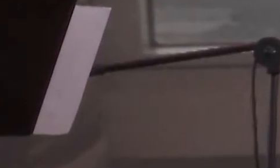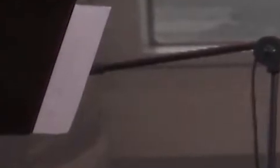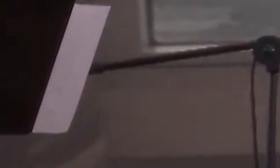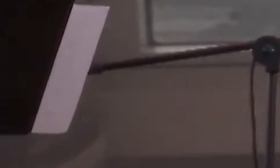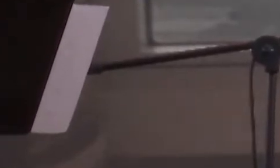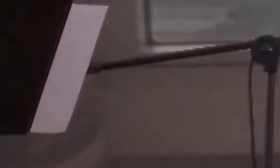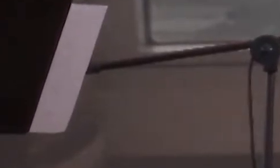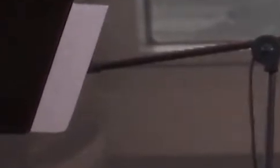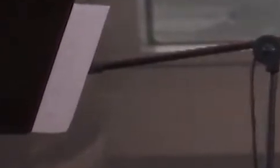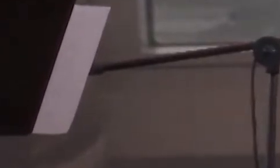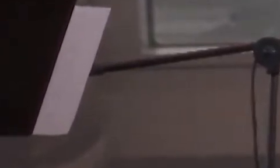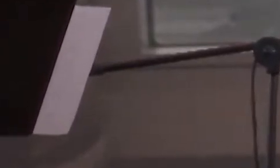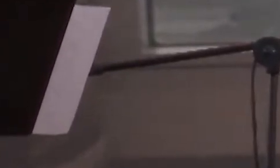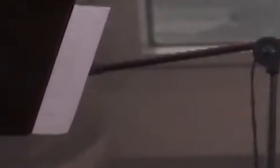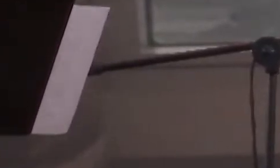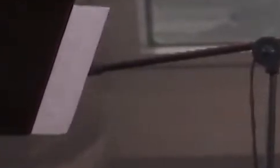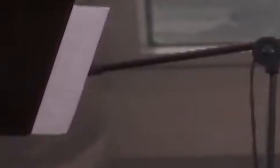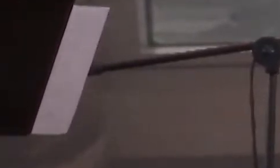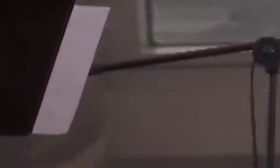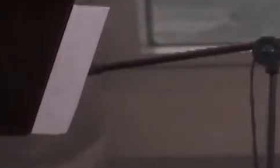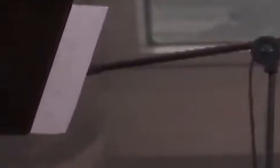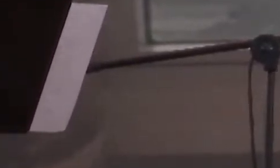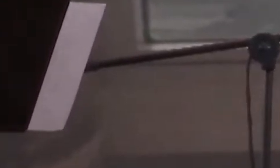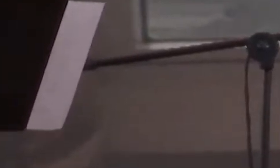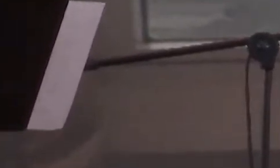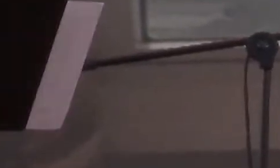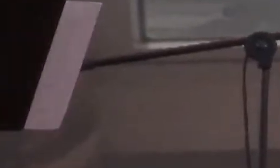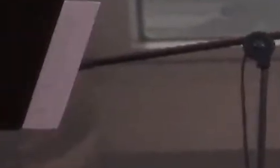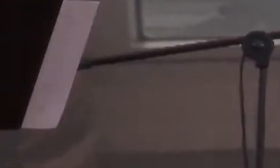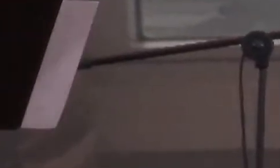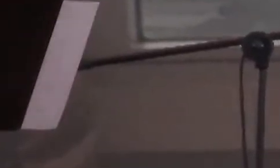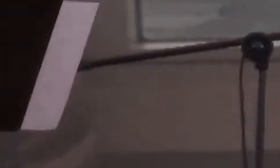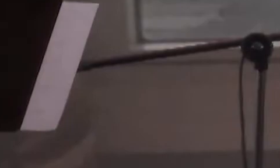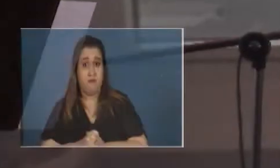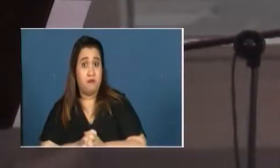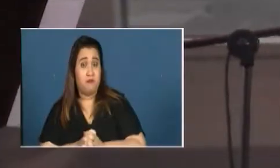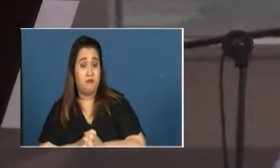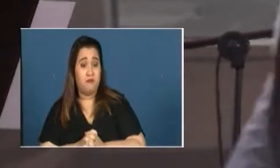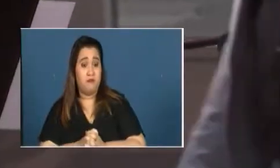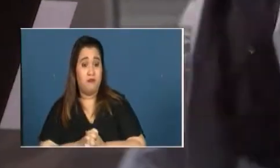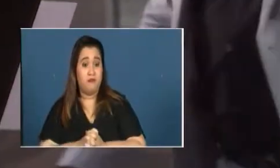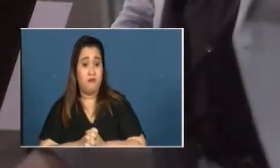una fiesta en Plaza Amador, ¿cierto? ¿Es así?